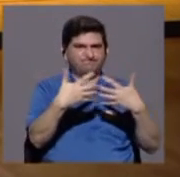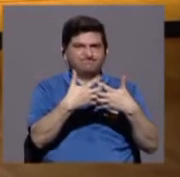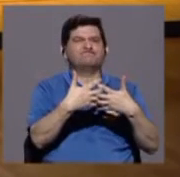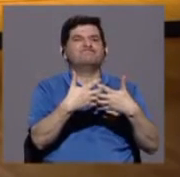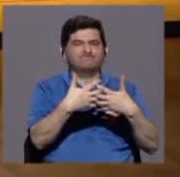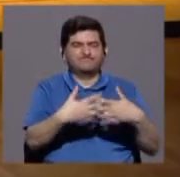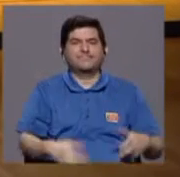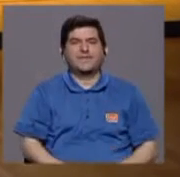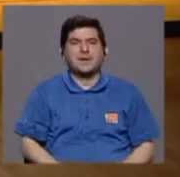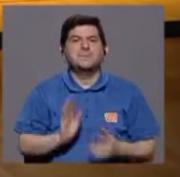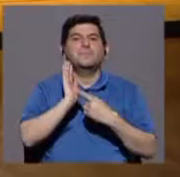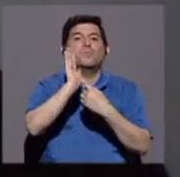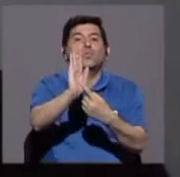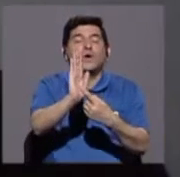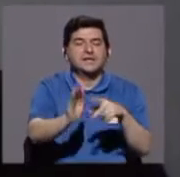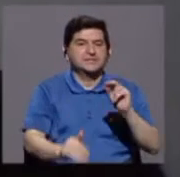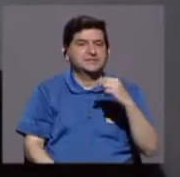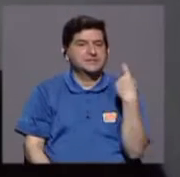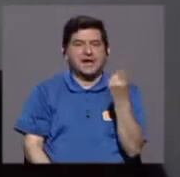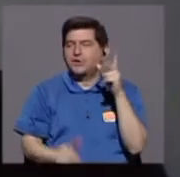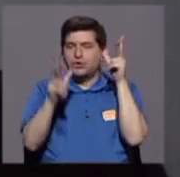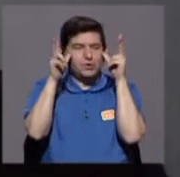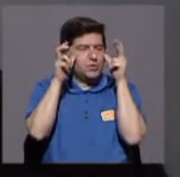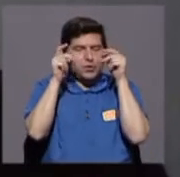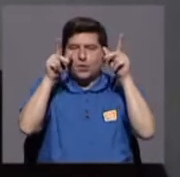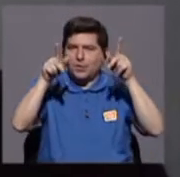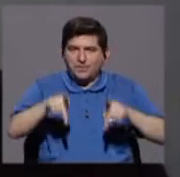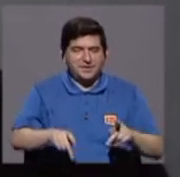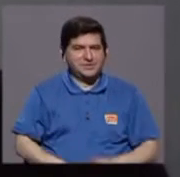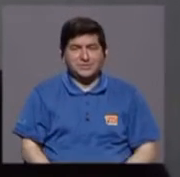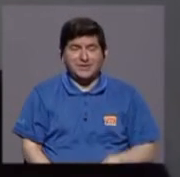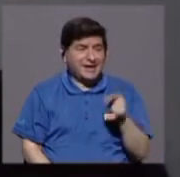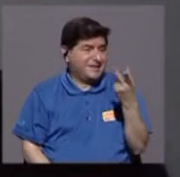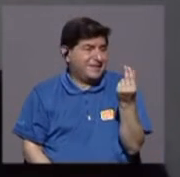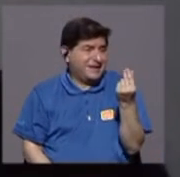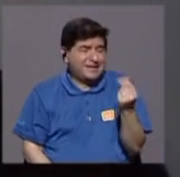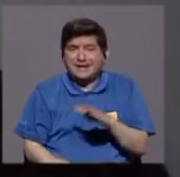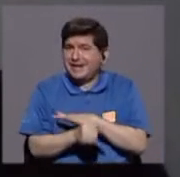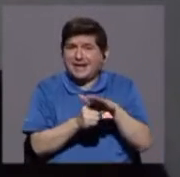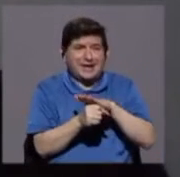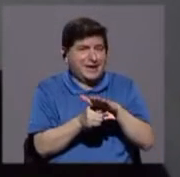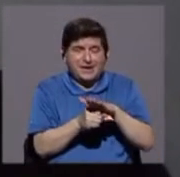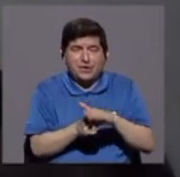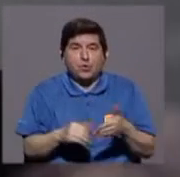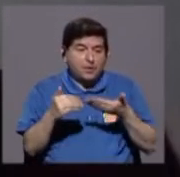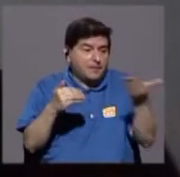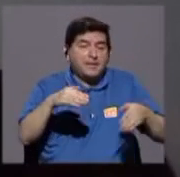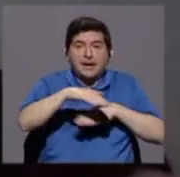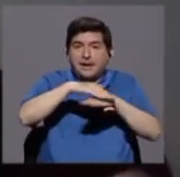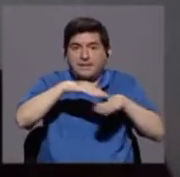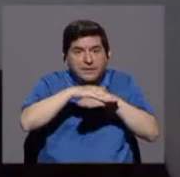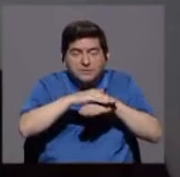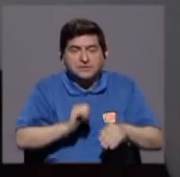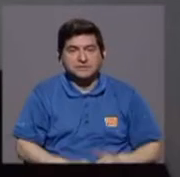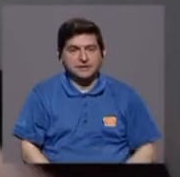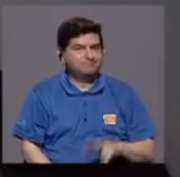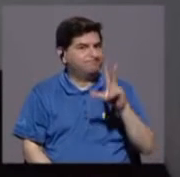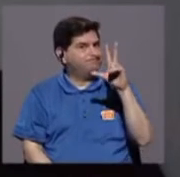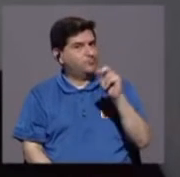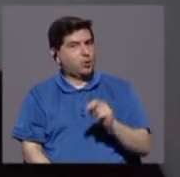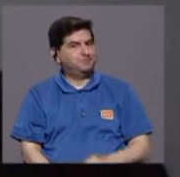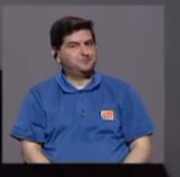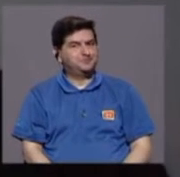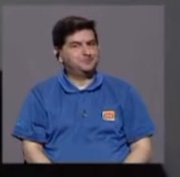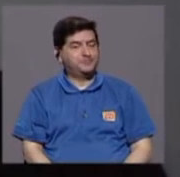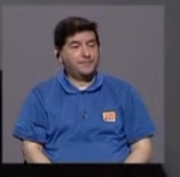consistencia que sugiere que no es solo percepción de las personas de que no les alcanza, ni siquiera para lo básico, es que efectivamente,